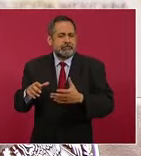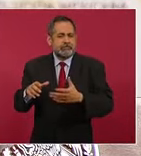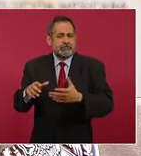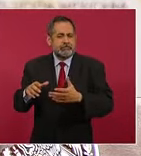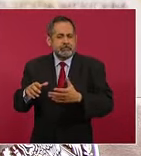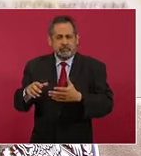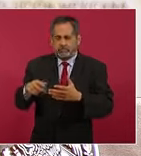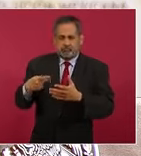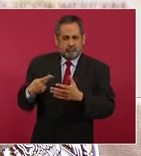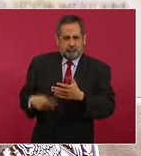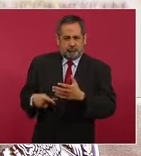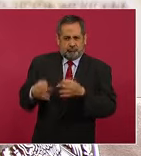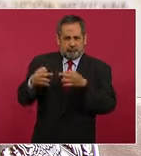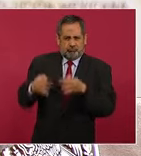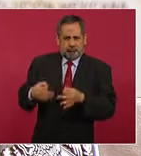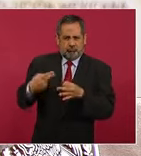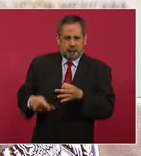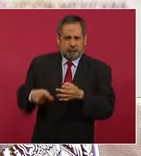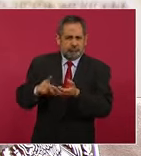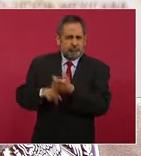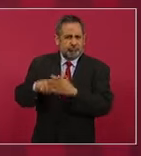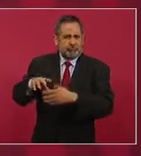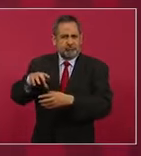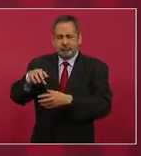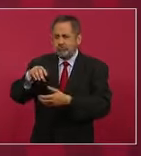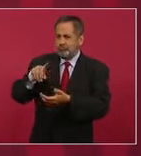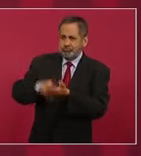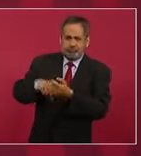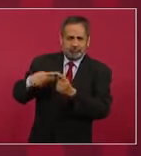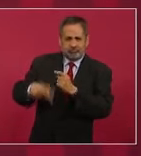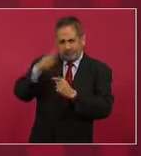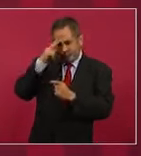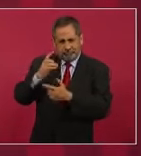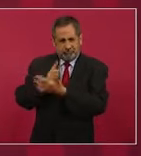nativo, criollo.